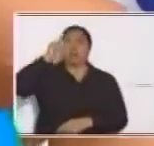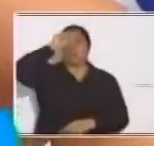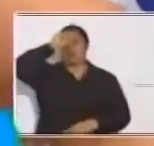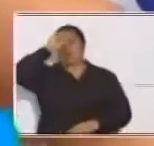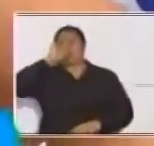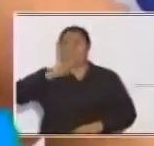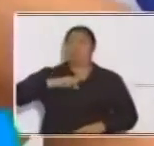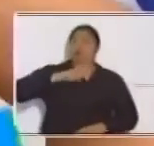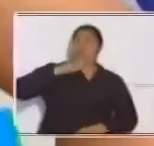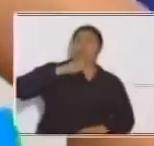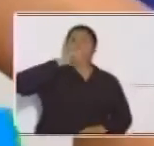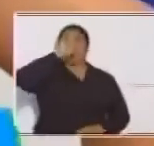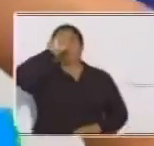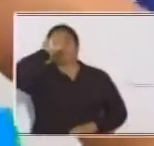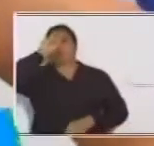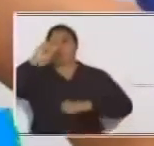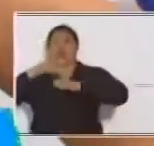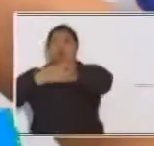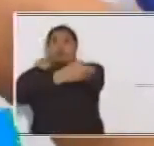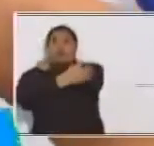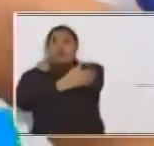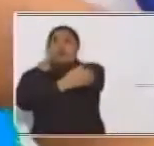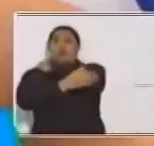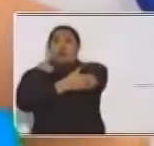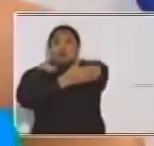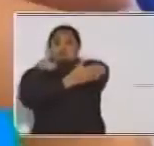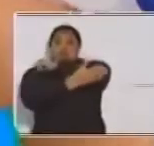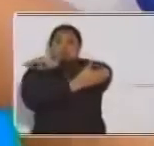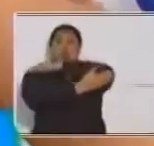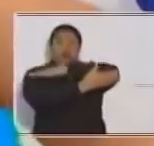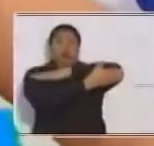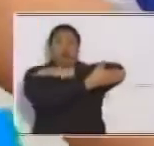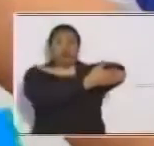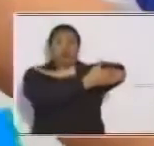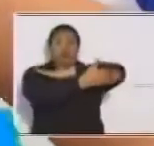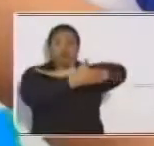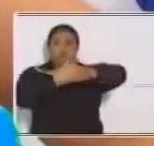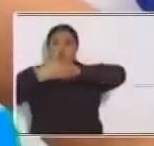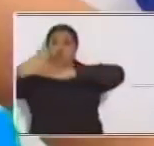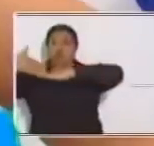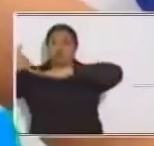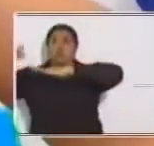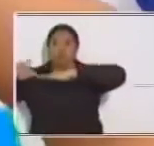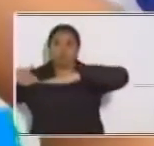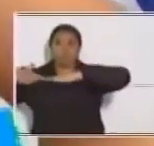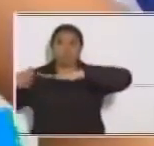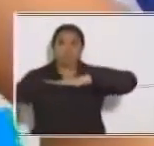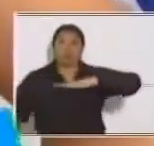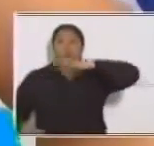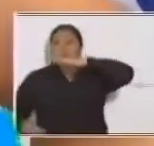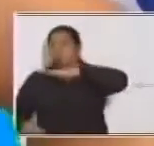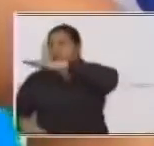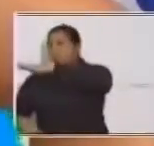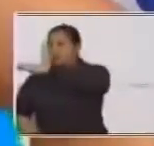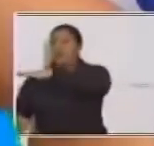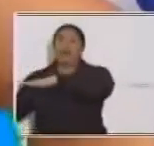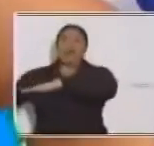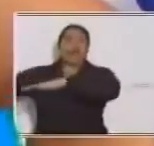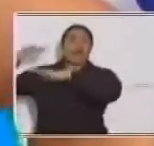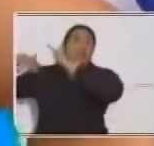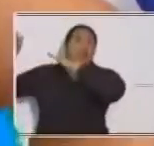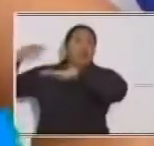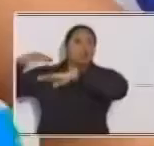codo hasta la punta de sus dedos, esa era la medida de longitud. Ahora es el metro, antes no, era la